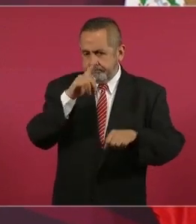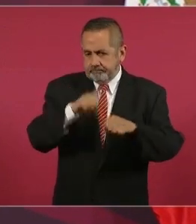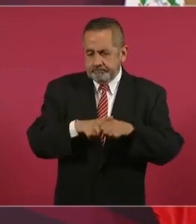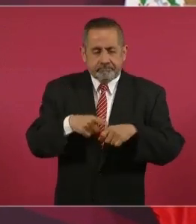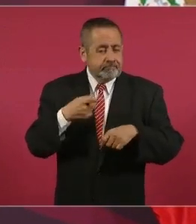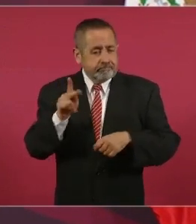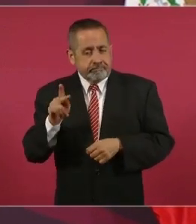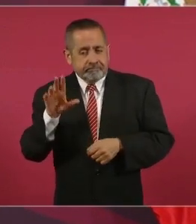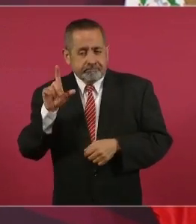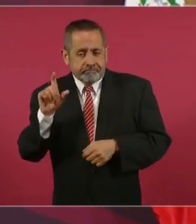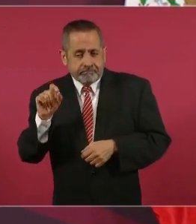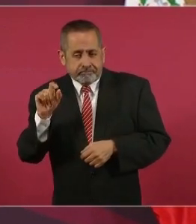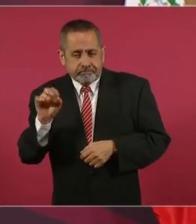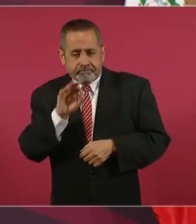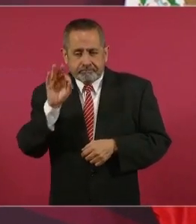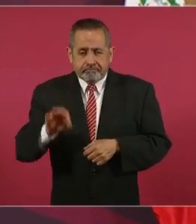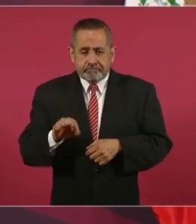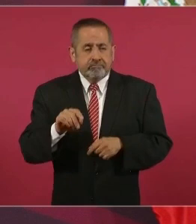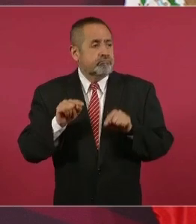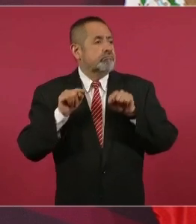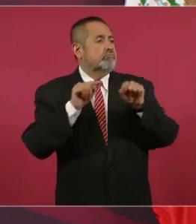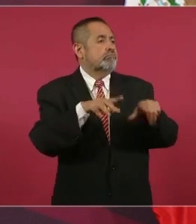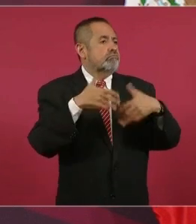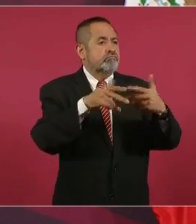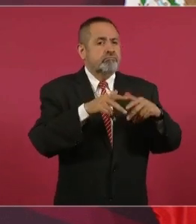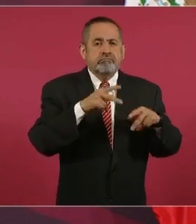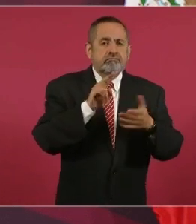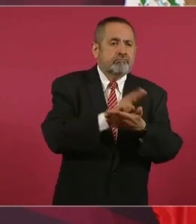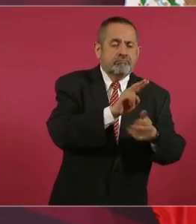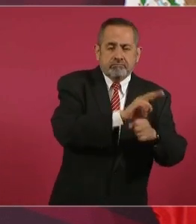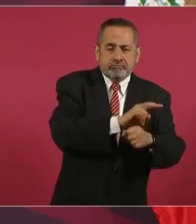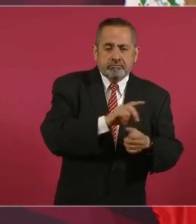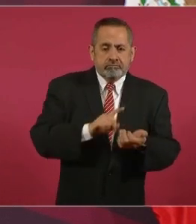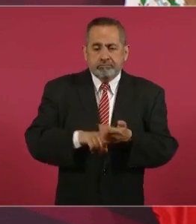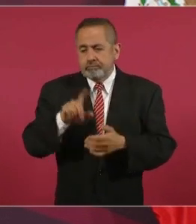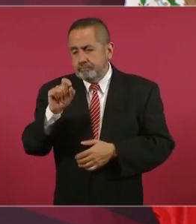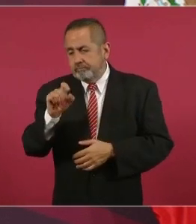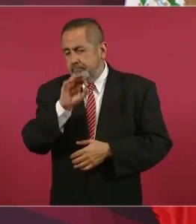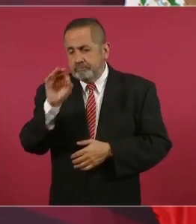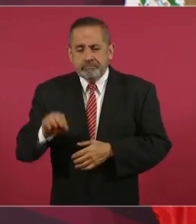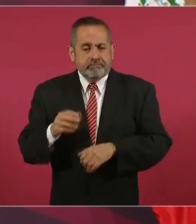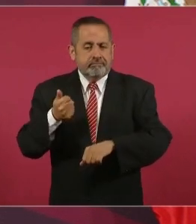20% operativos, 20% administrativos.